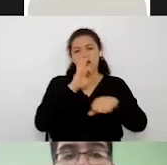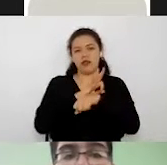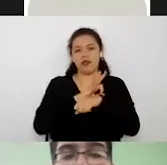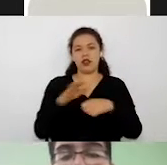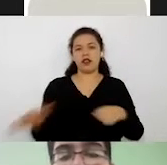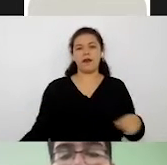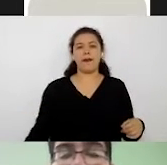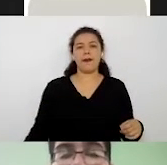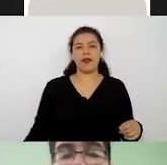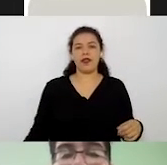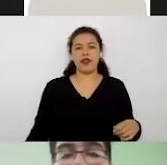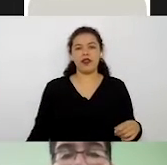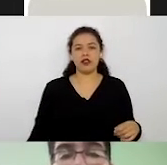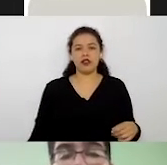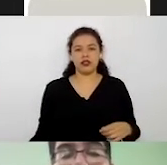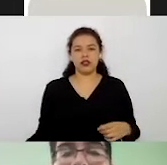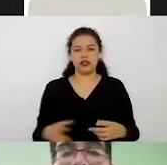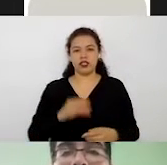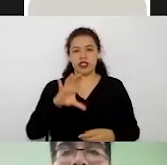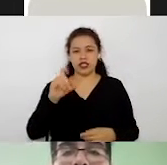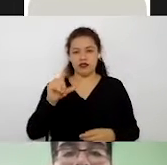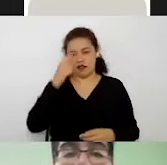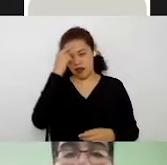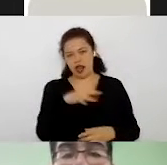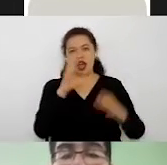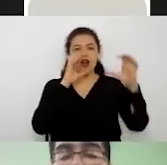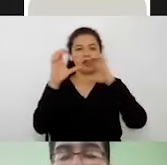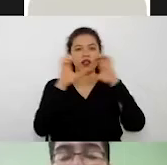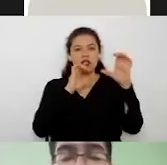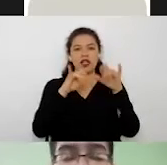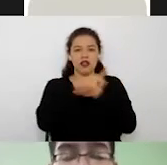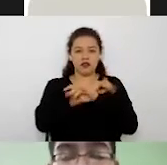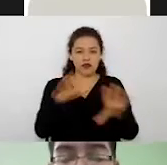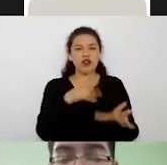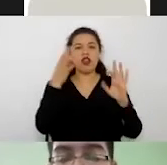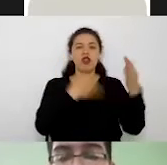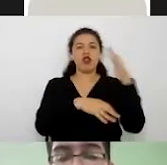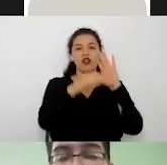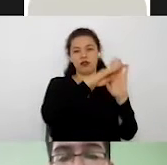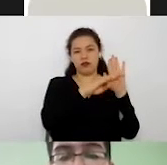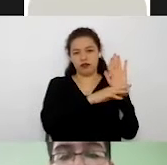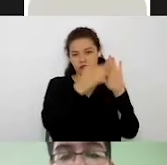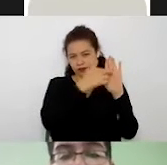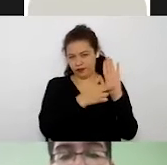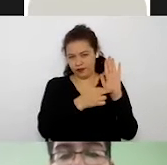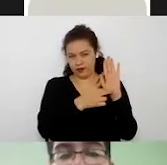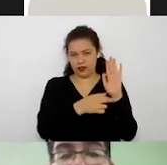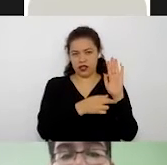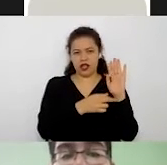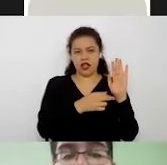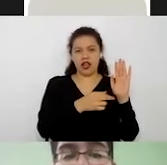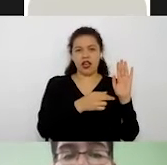es precisamente que la comunicación, que toda la información, que todos los protocolos, que toda la manera de